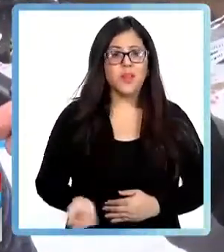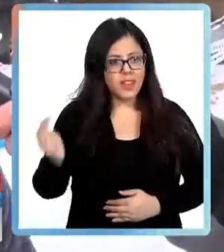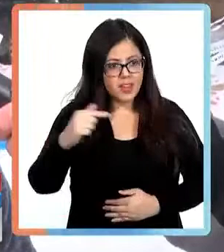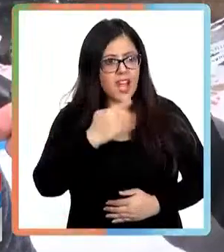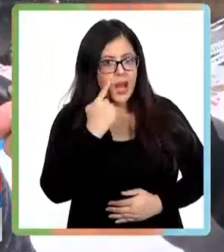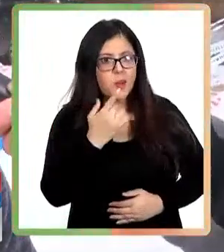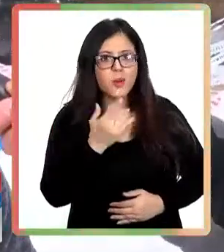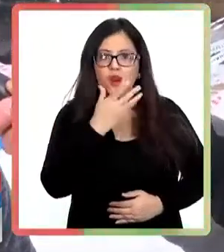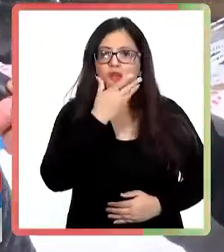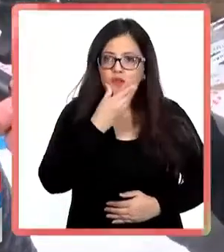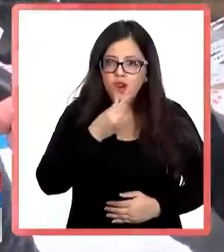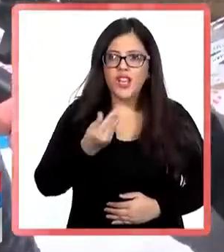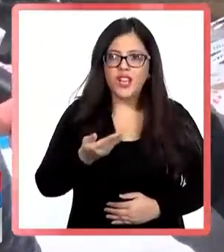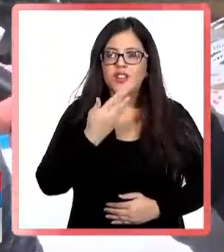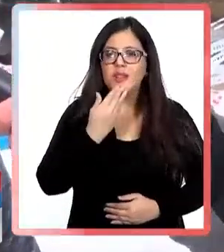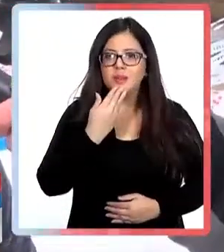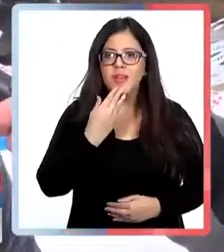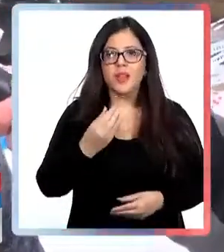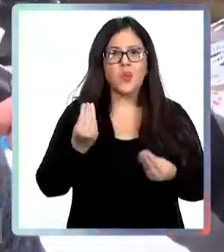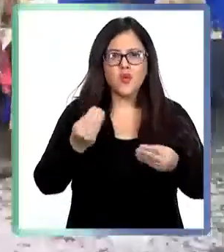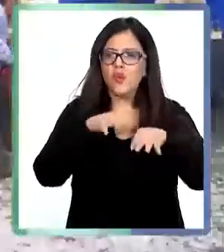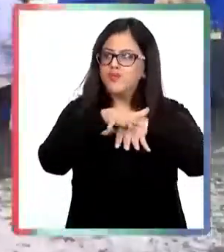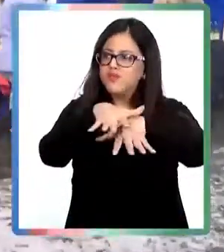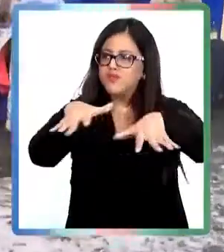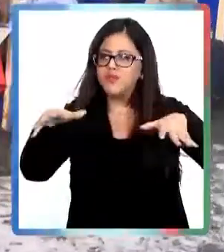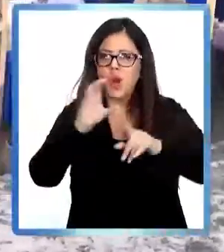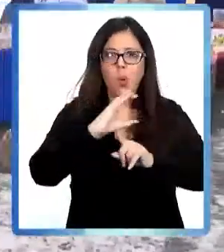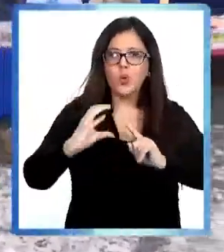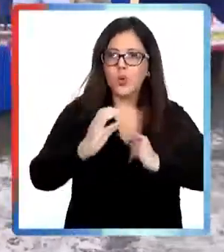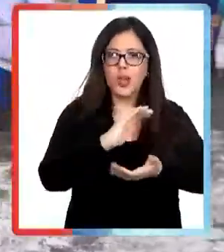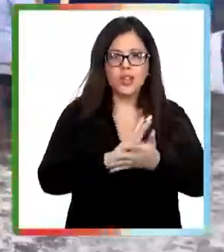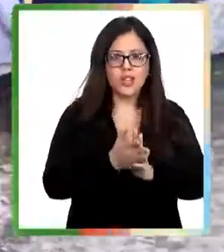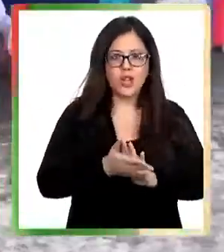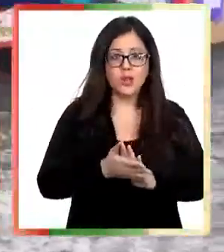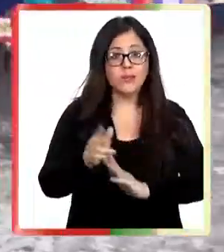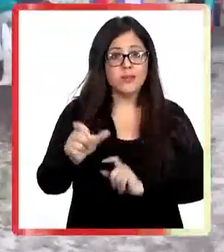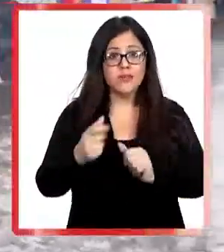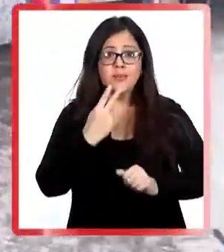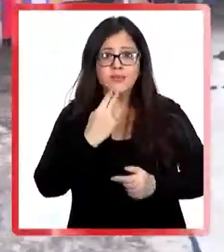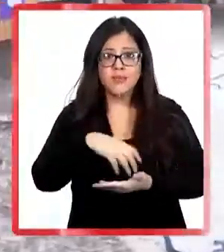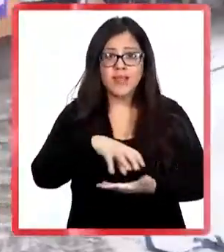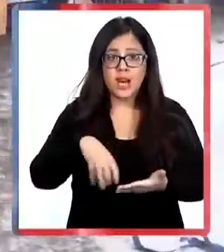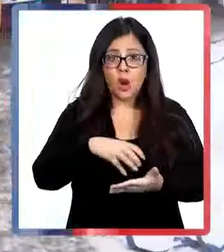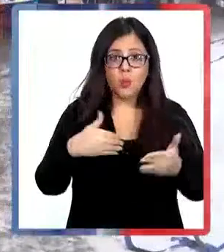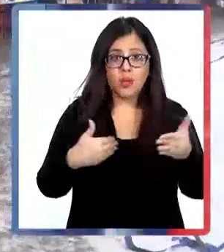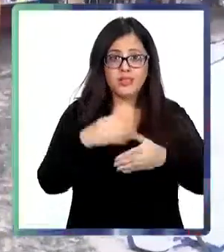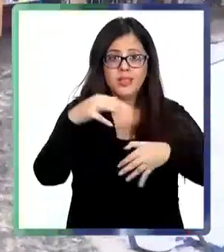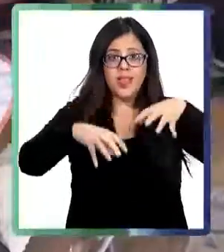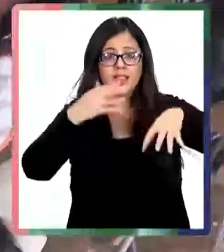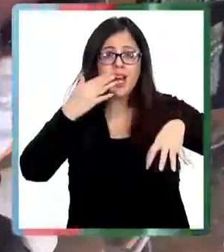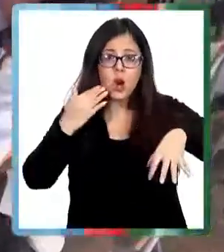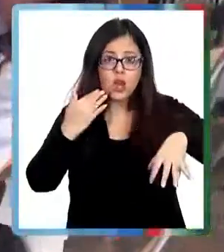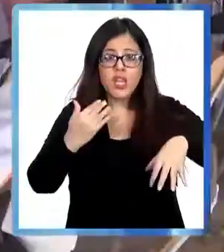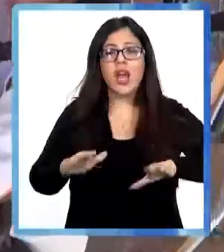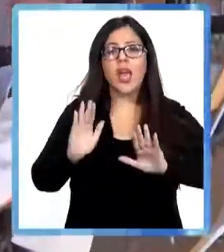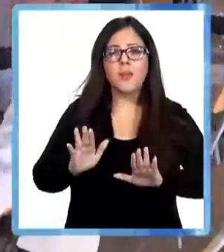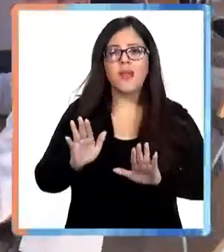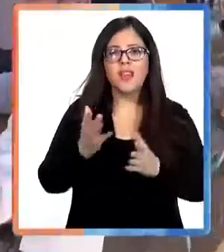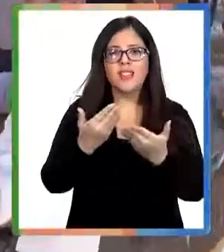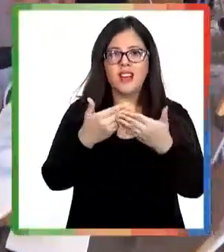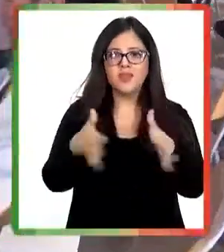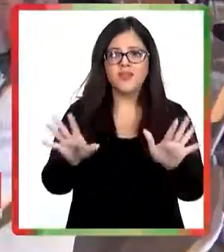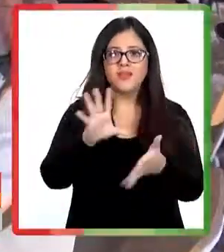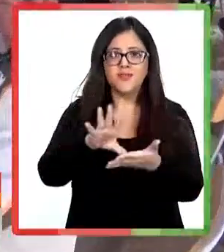bonito y es muy bonita el paisaje, la cultura y todo. Quienes viven en la comuna cordillerana esperan que la reapertura del paso